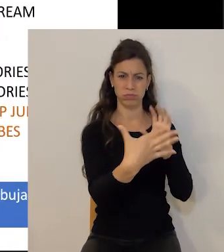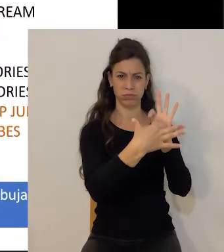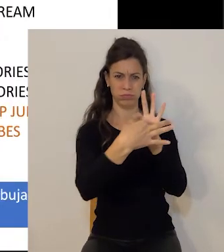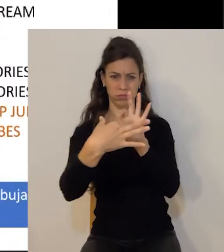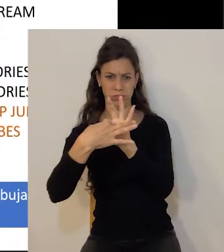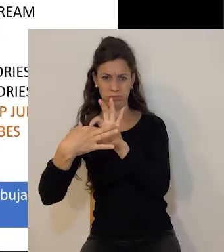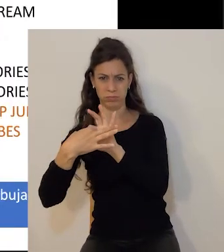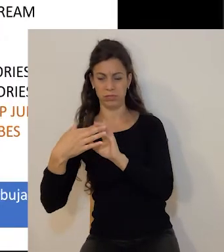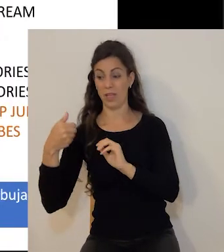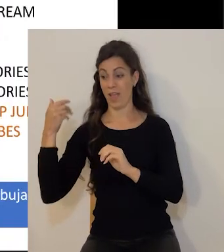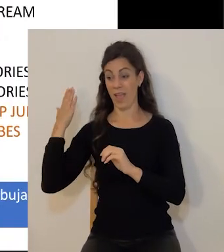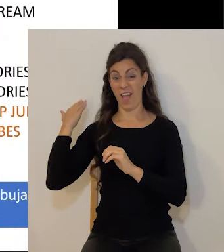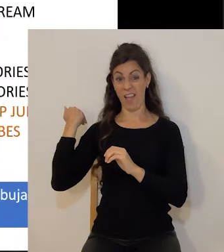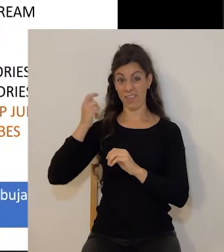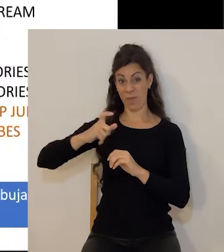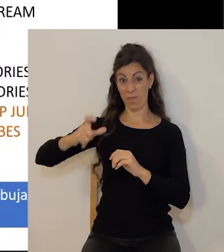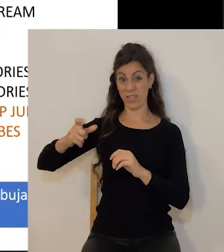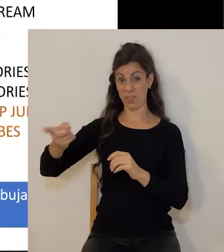estábamos locos.